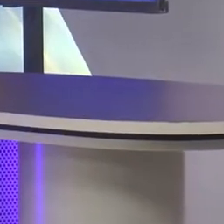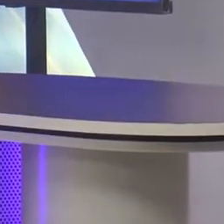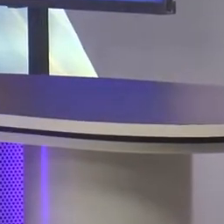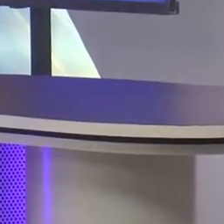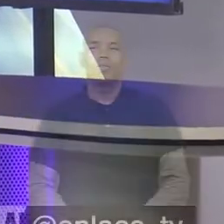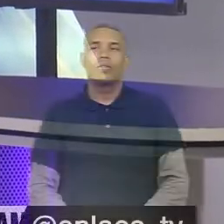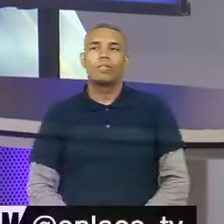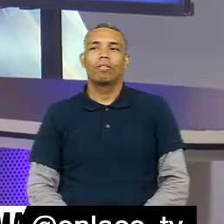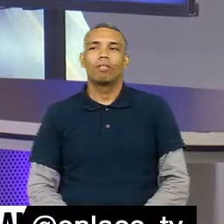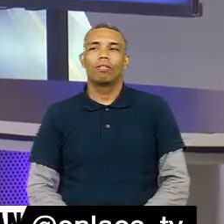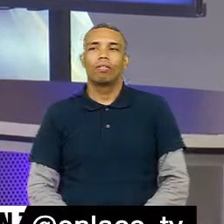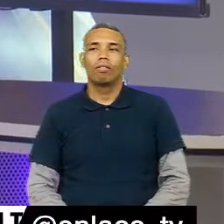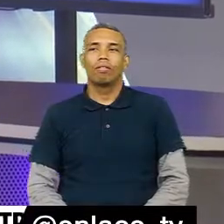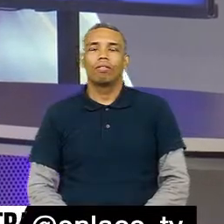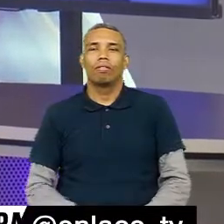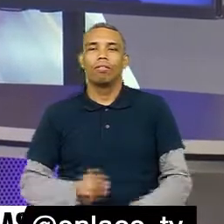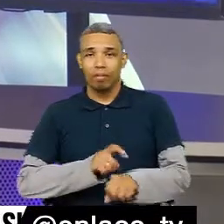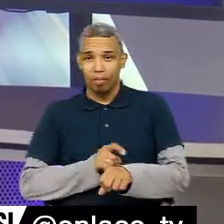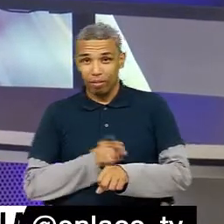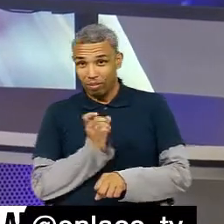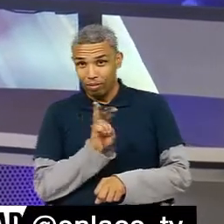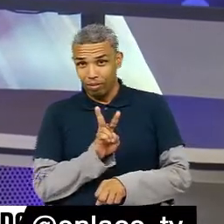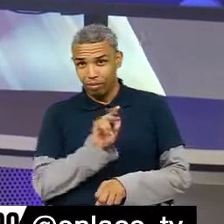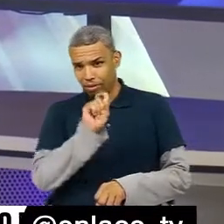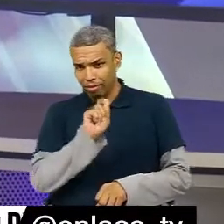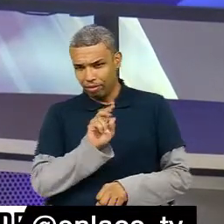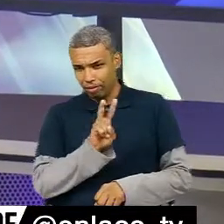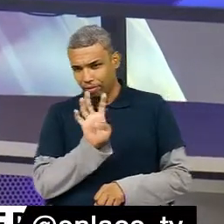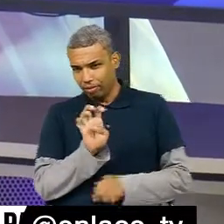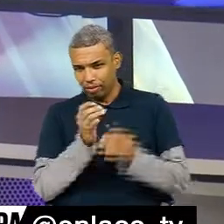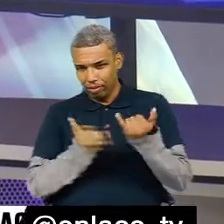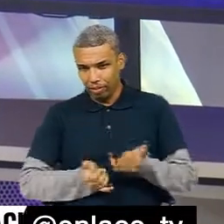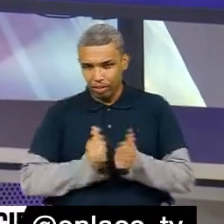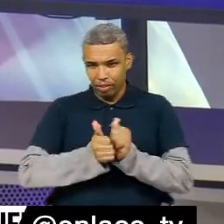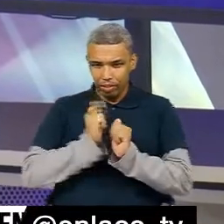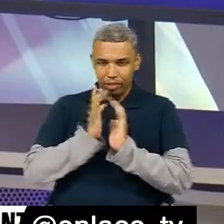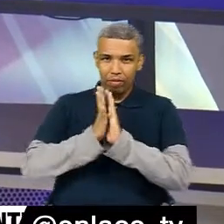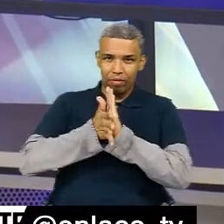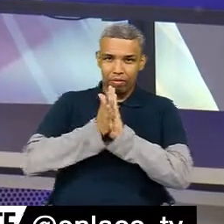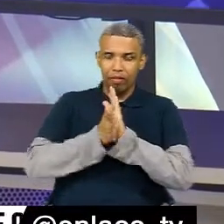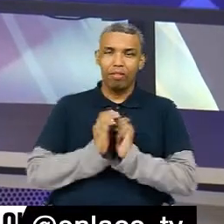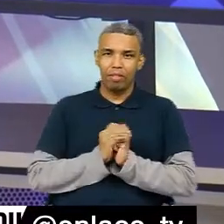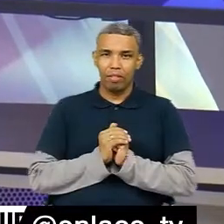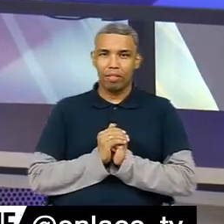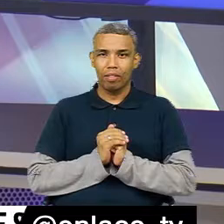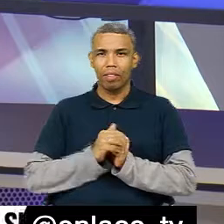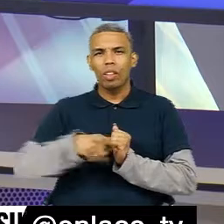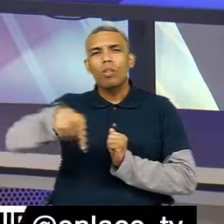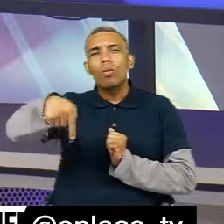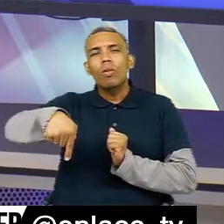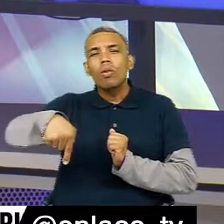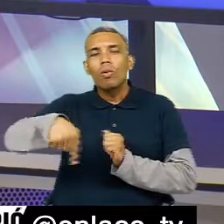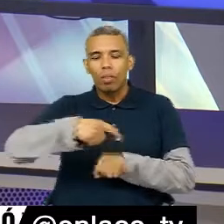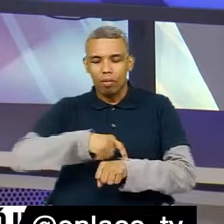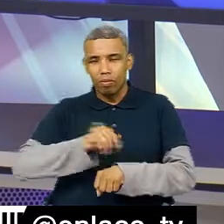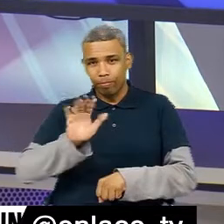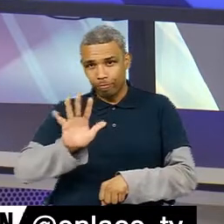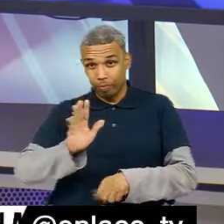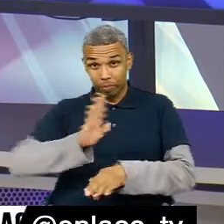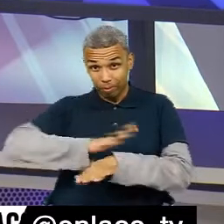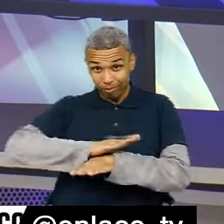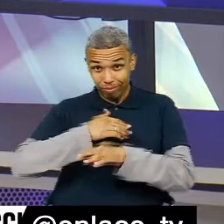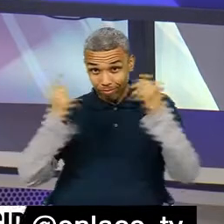Doce y 29 minutos del mediodía, ya está aquí toda la información deportiva. Alianza Petrolera y Deportivo Independiente Medellín se enfrentan hoy por la fecha 12